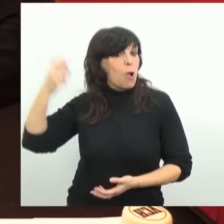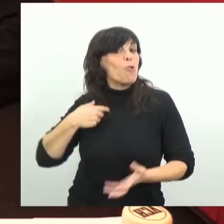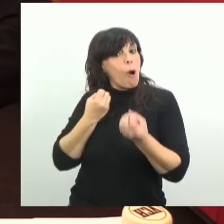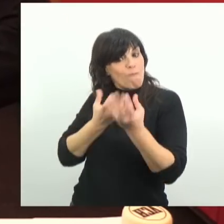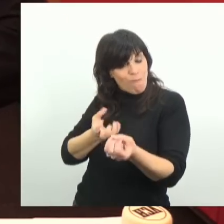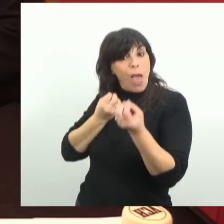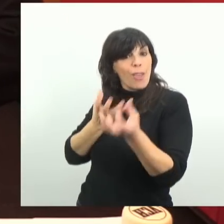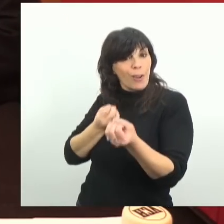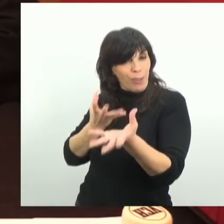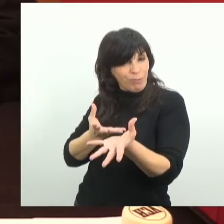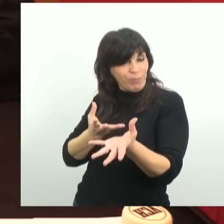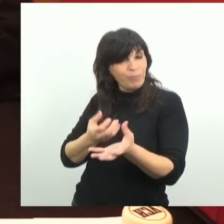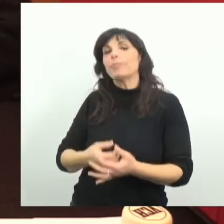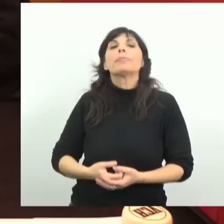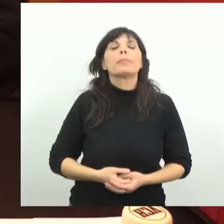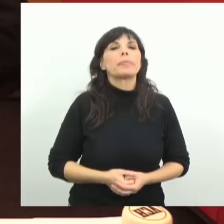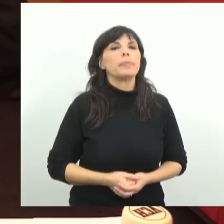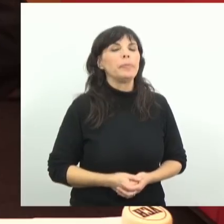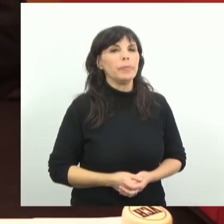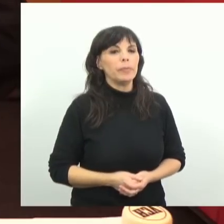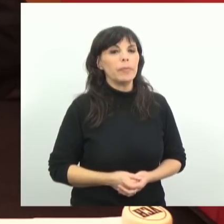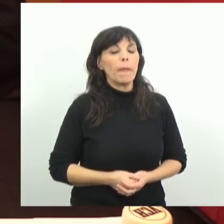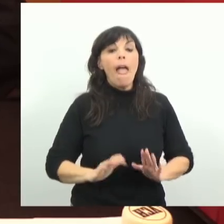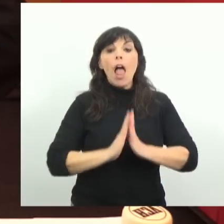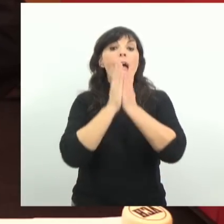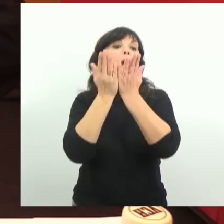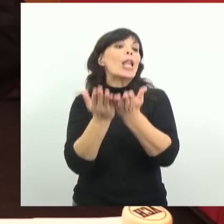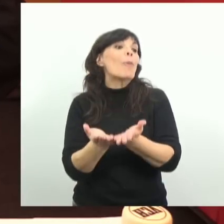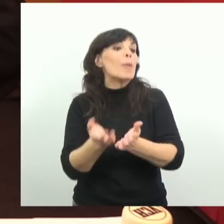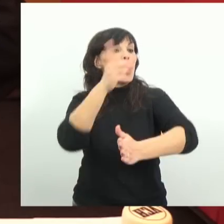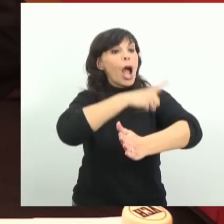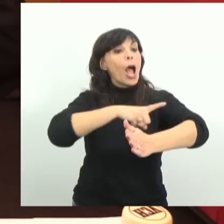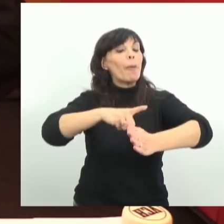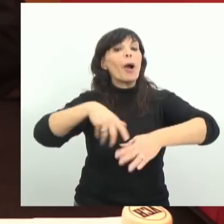Eso es lo que conoce la Biblia. El evangelio de la gracia.